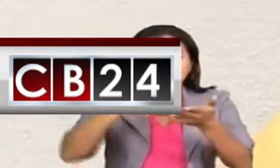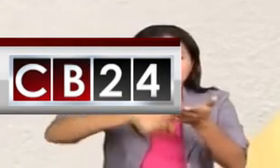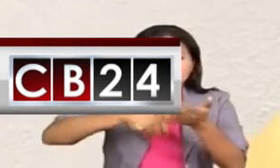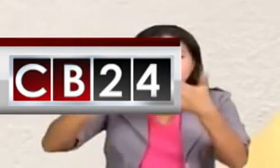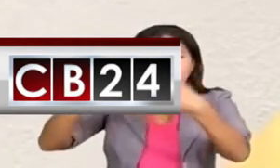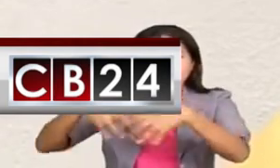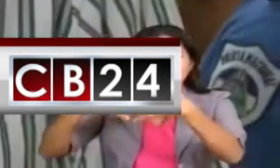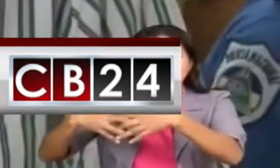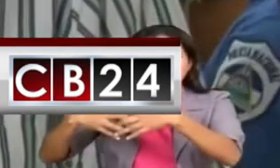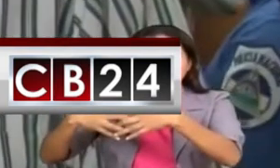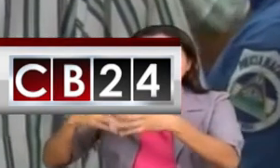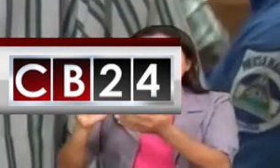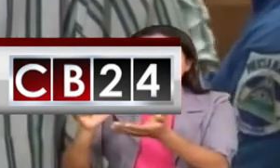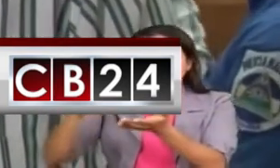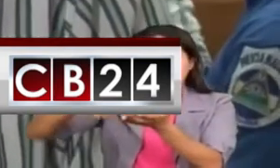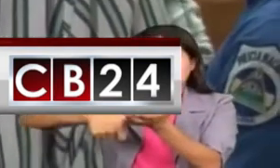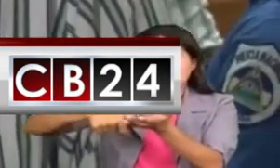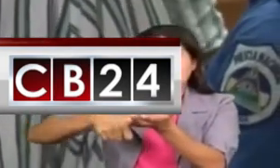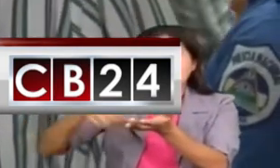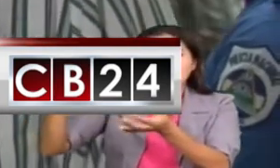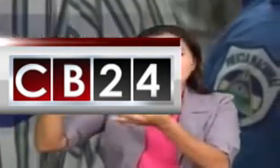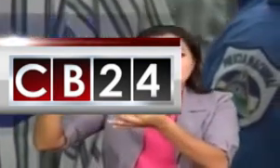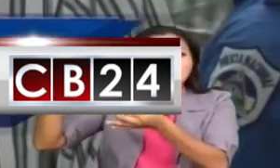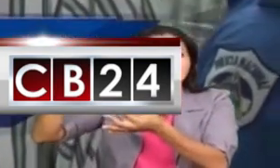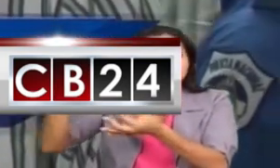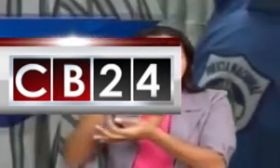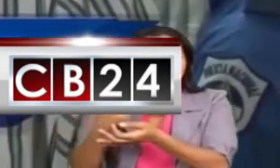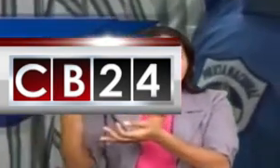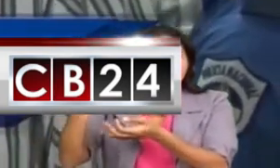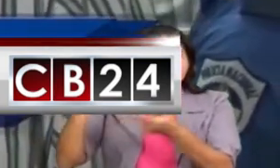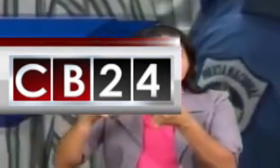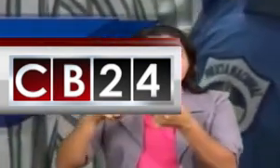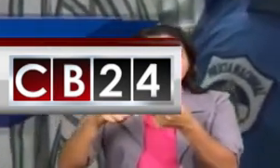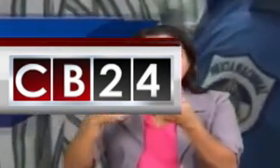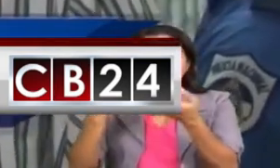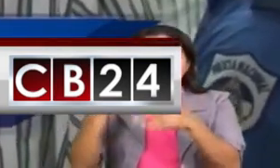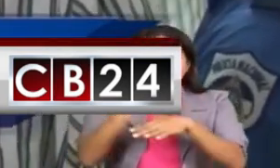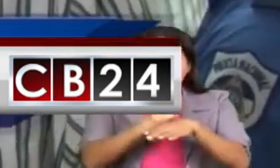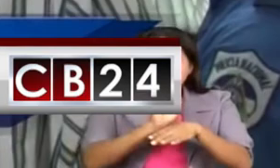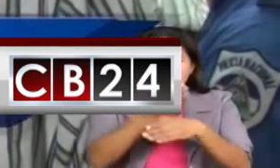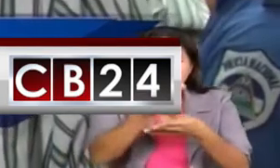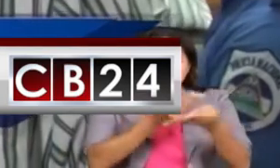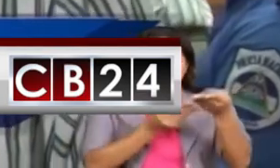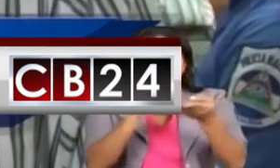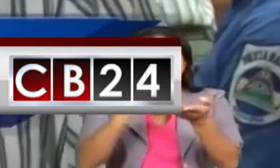están tramitando. Instrumento que se utiliza para todas las gestiones, para bancos,